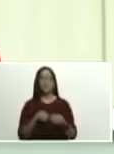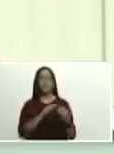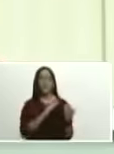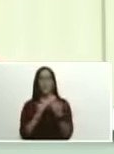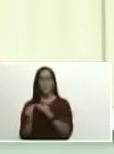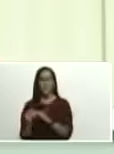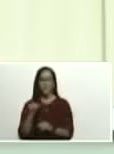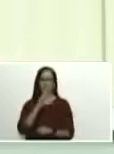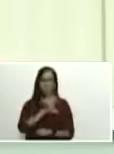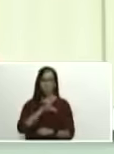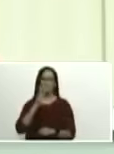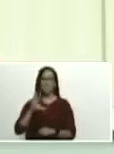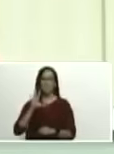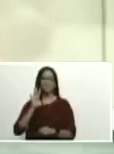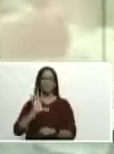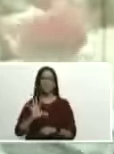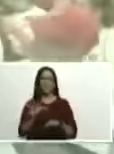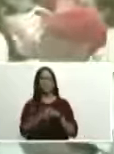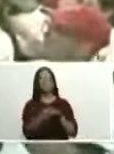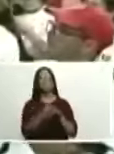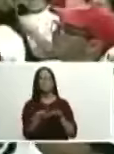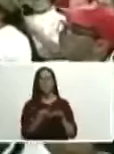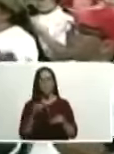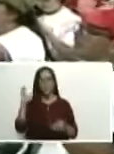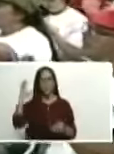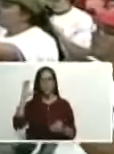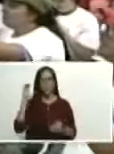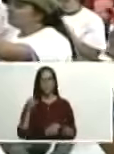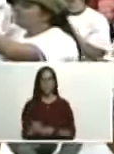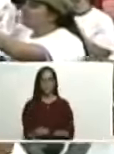los 335 municipios del país.